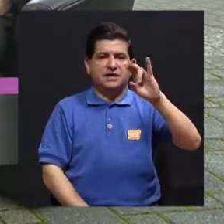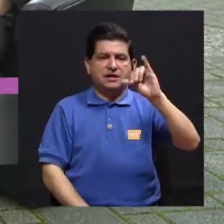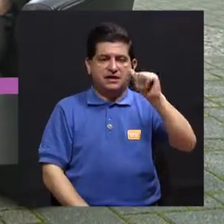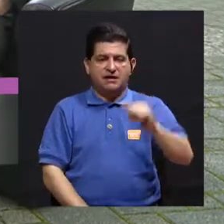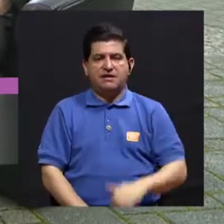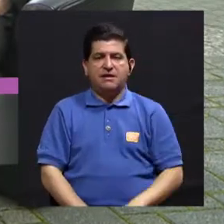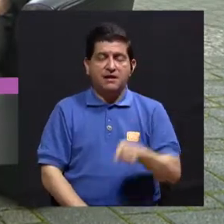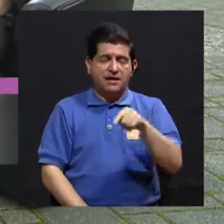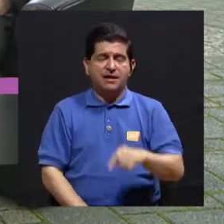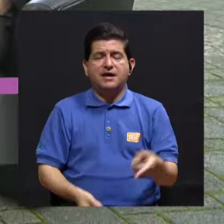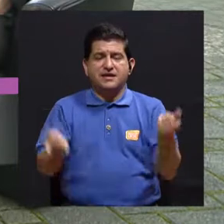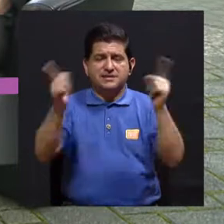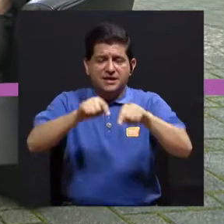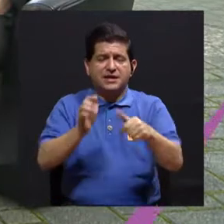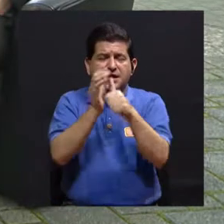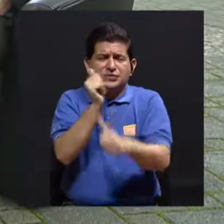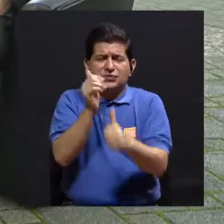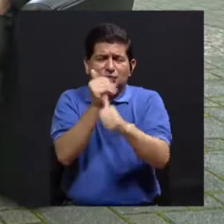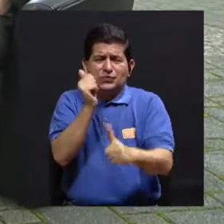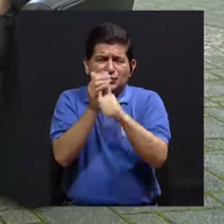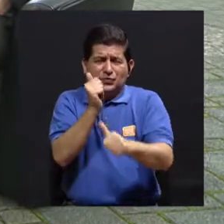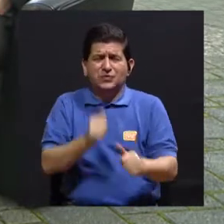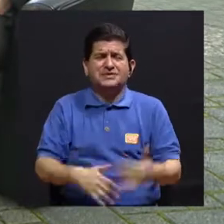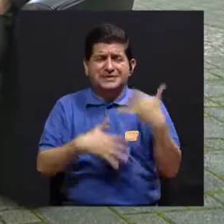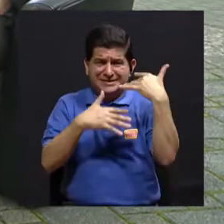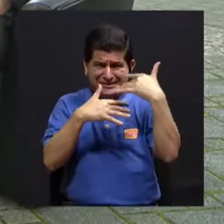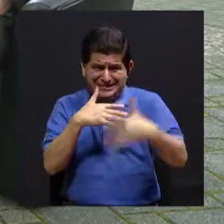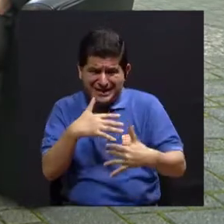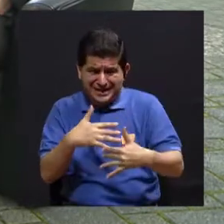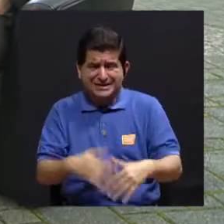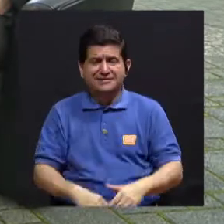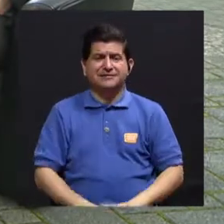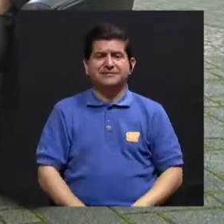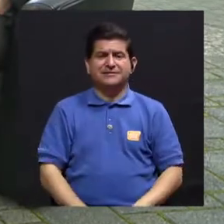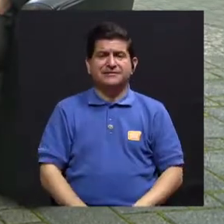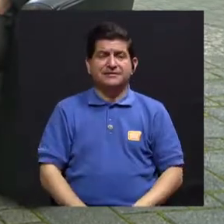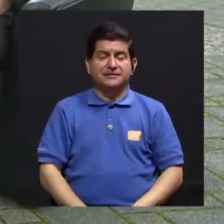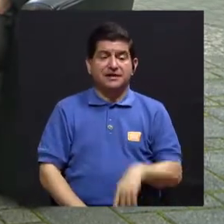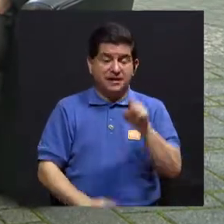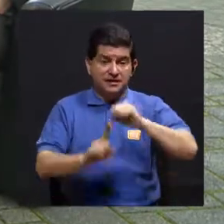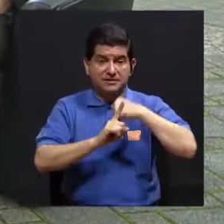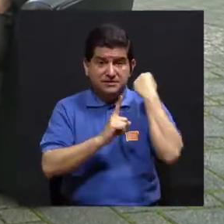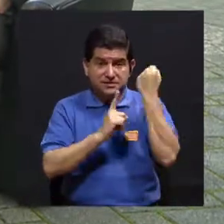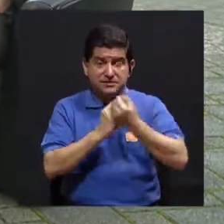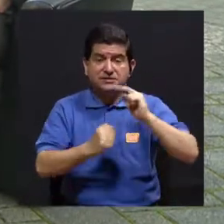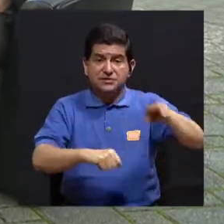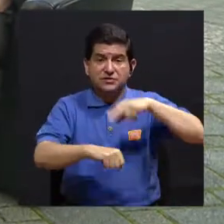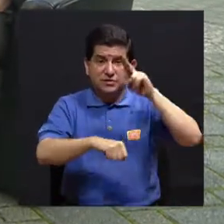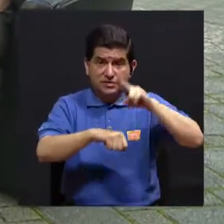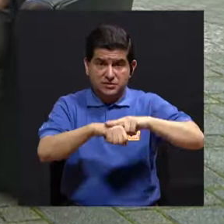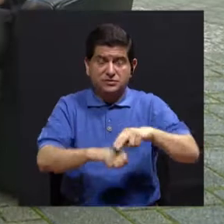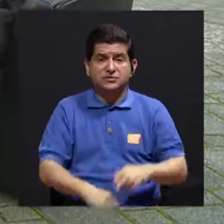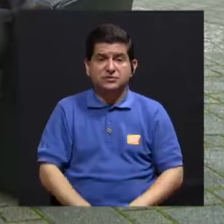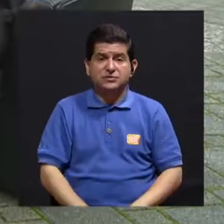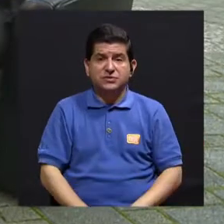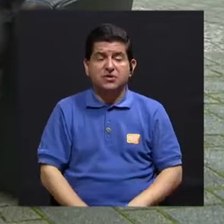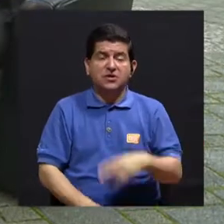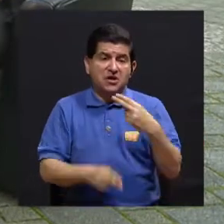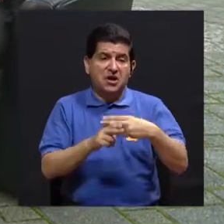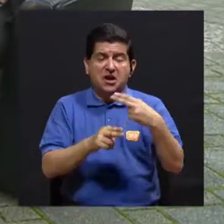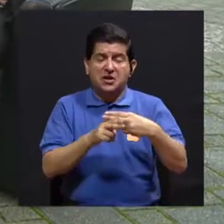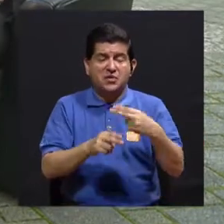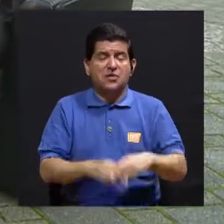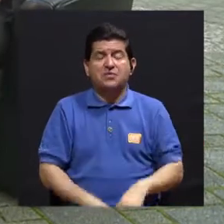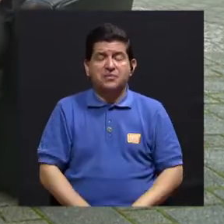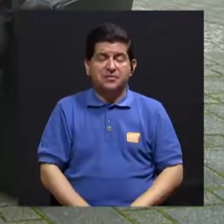de heces acuosas con sangre y mucus, ¿verdad?, que generalmente se conoce con